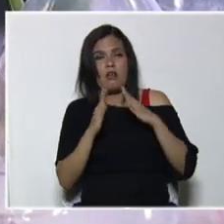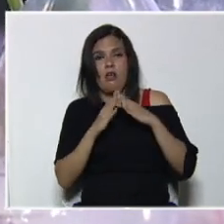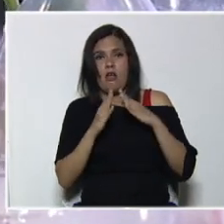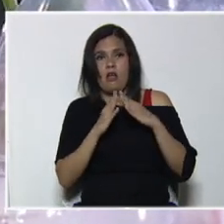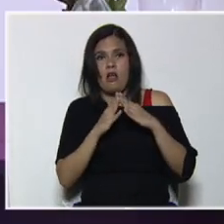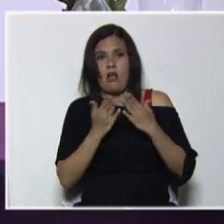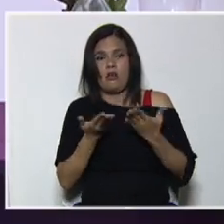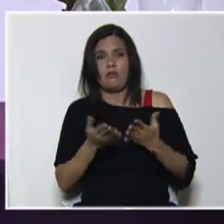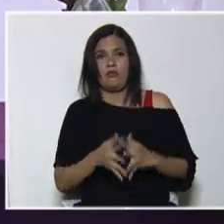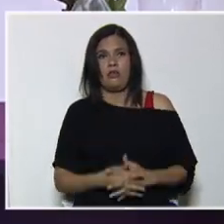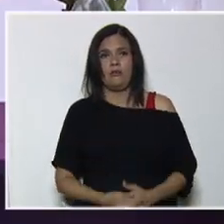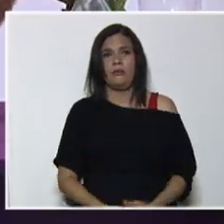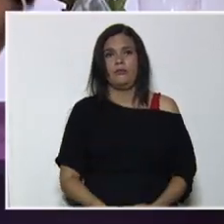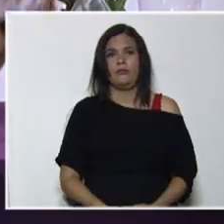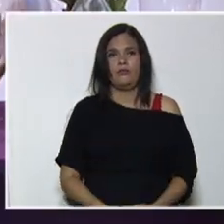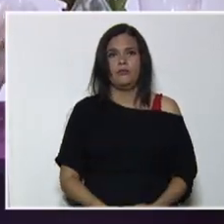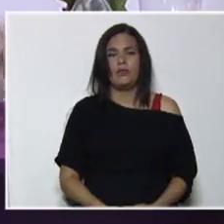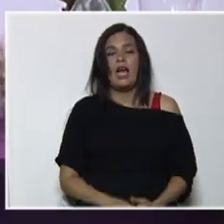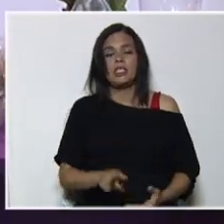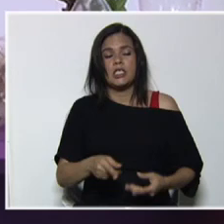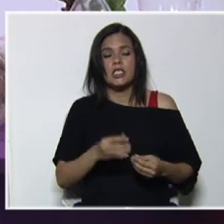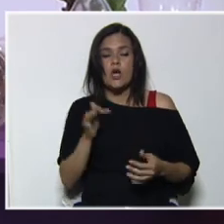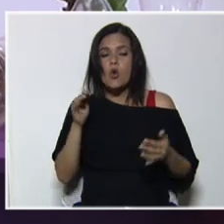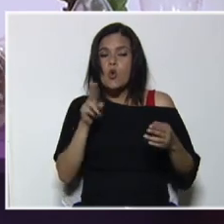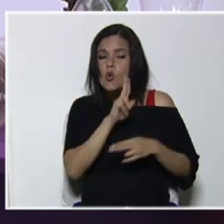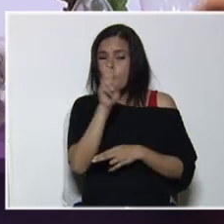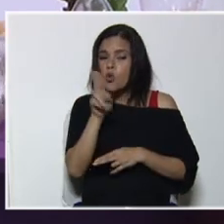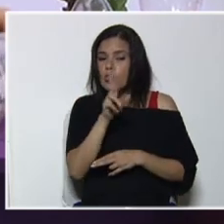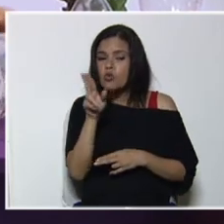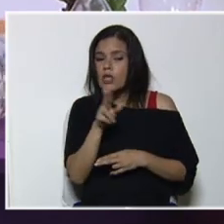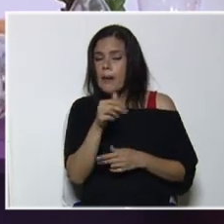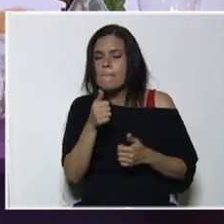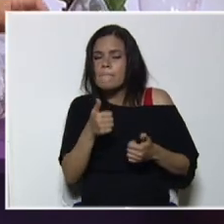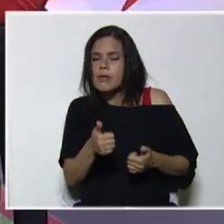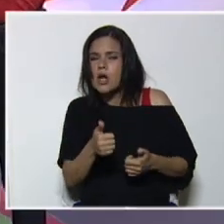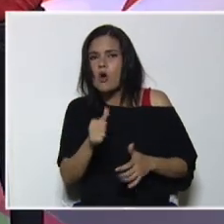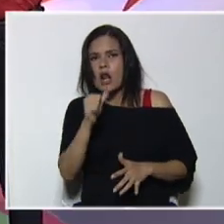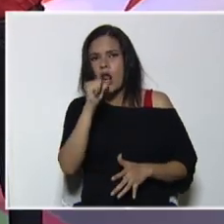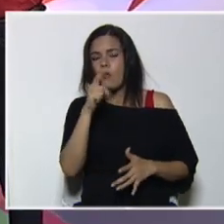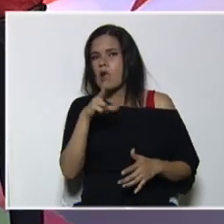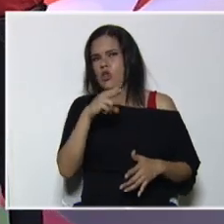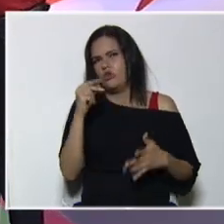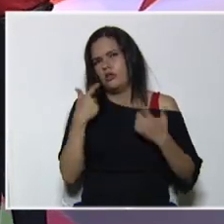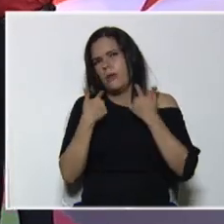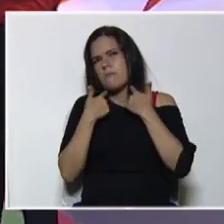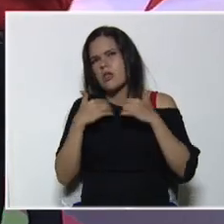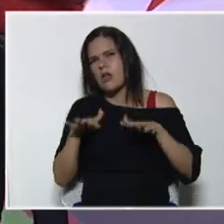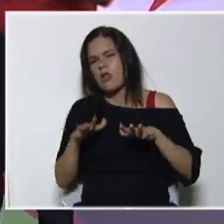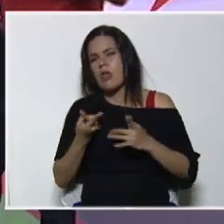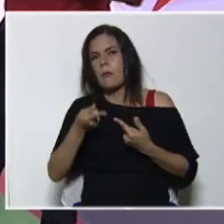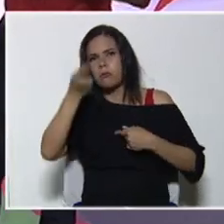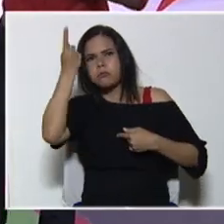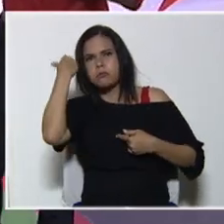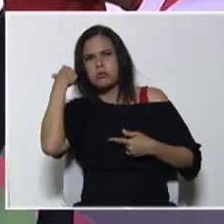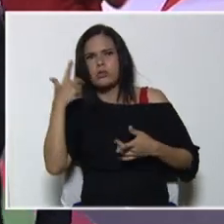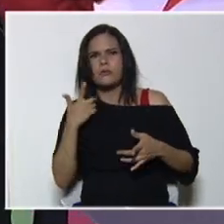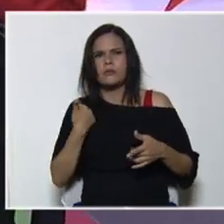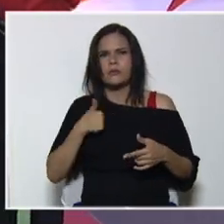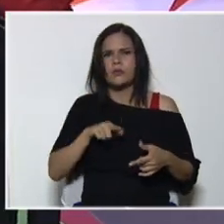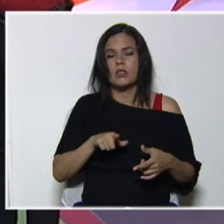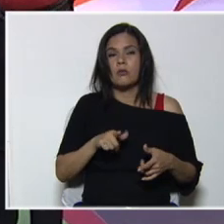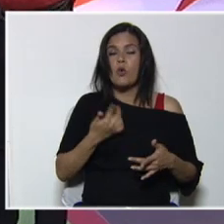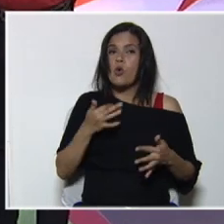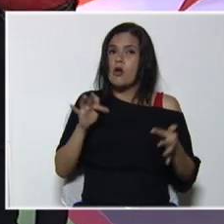y uso eficiente del agua en casa. Muy bien, por último, acá tenemos un método